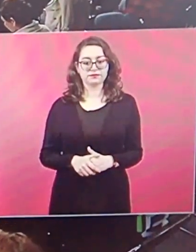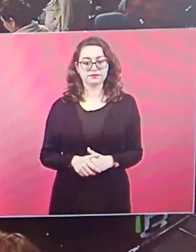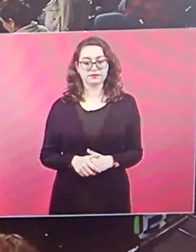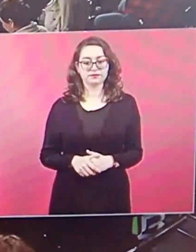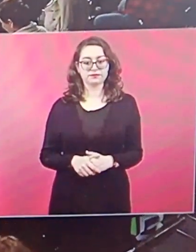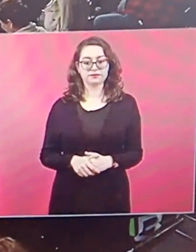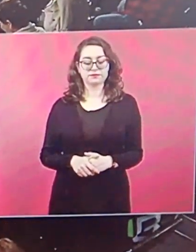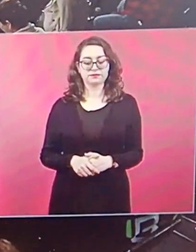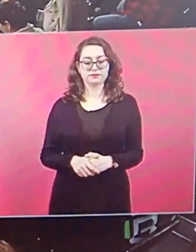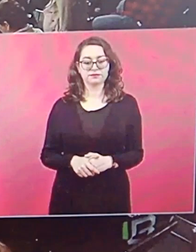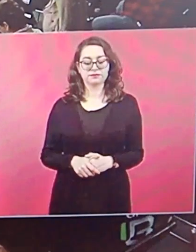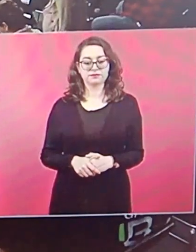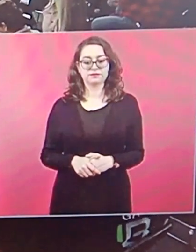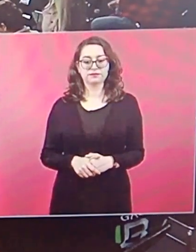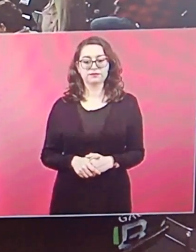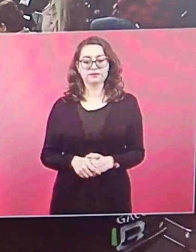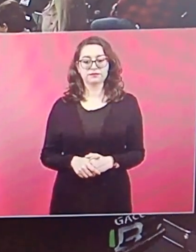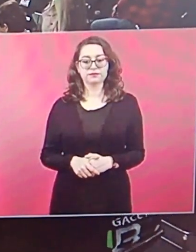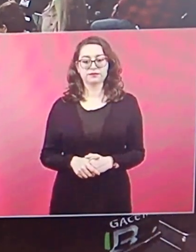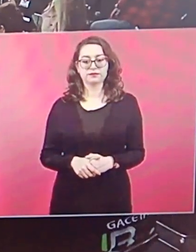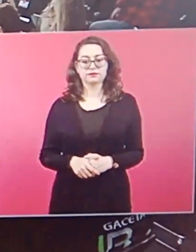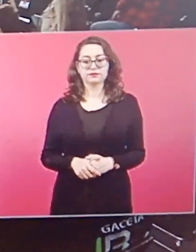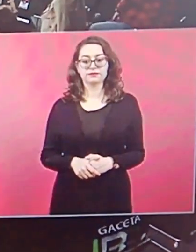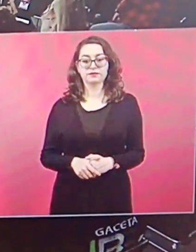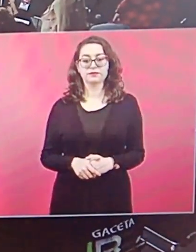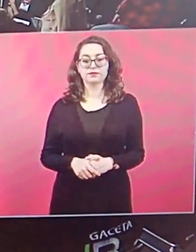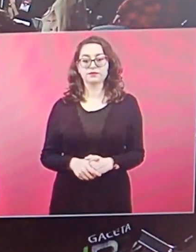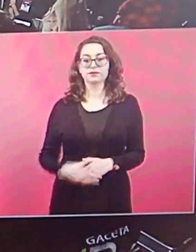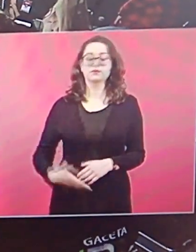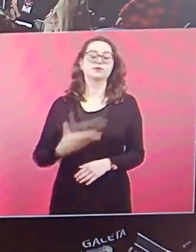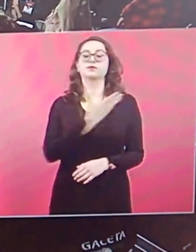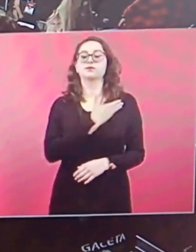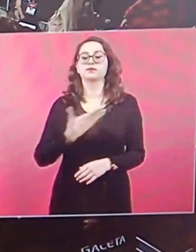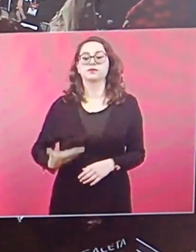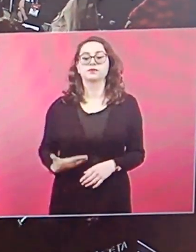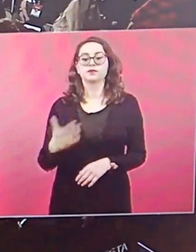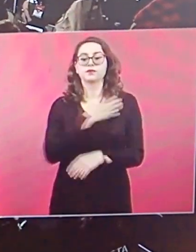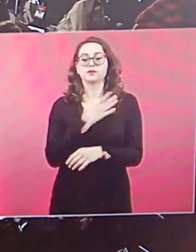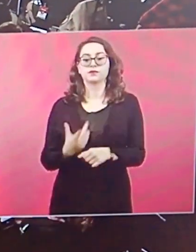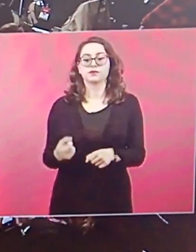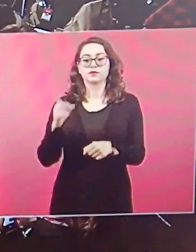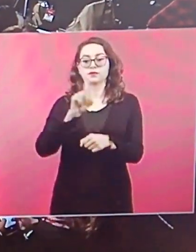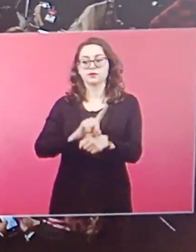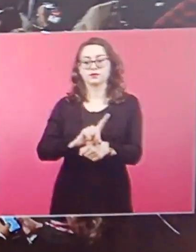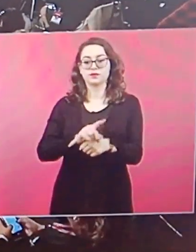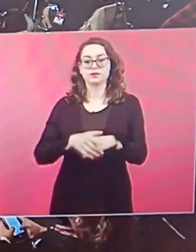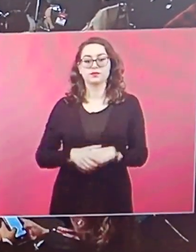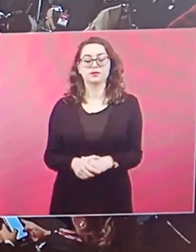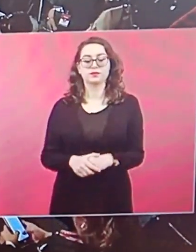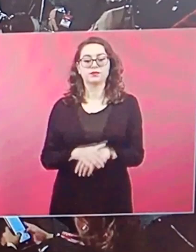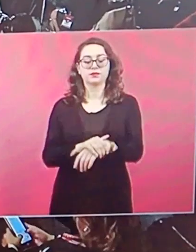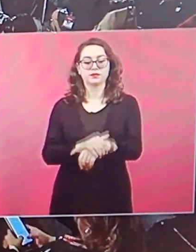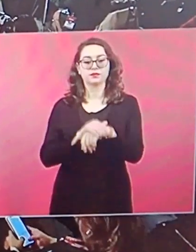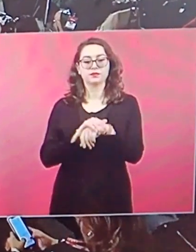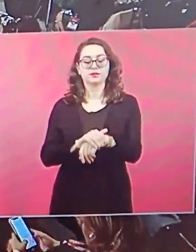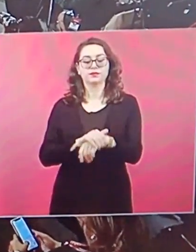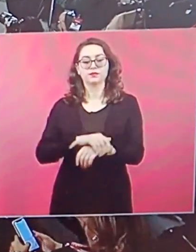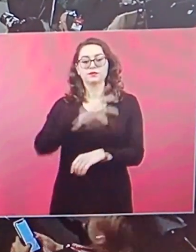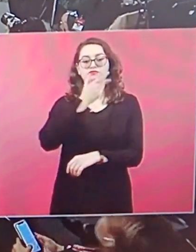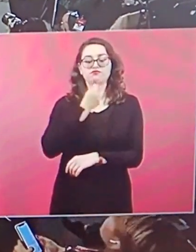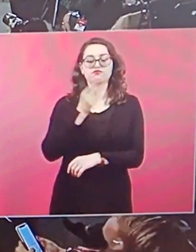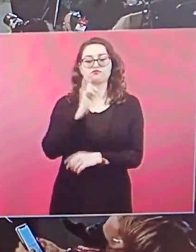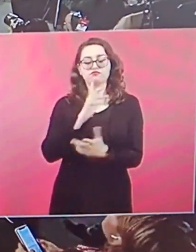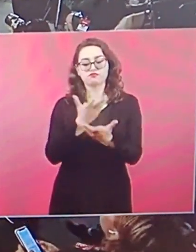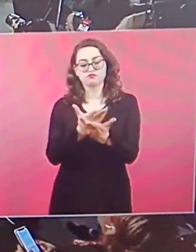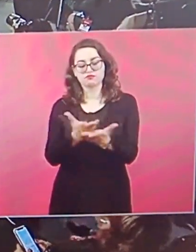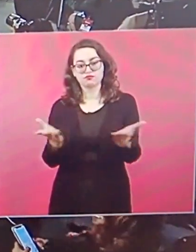del Instituto de Antropología e Historia. Muy buenos días. El Museo Regional de Querétaro. Y